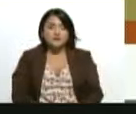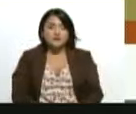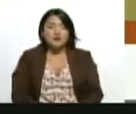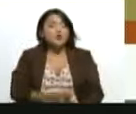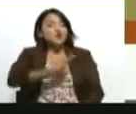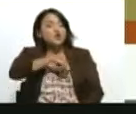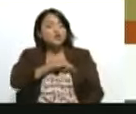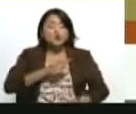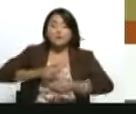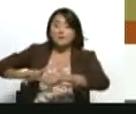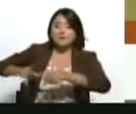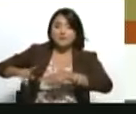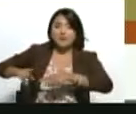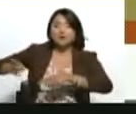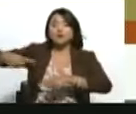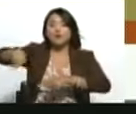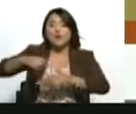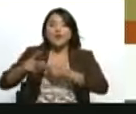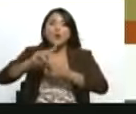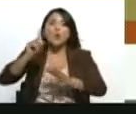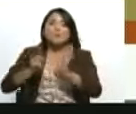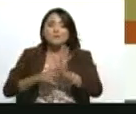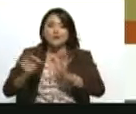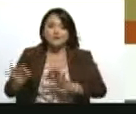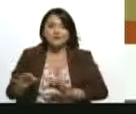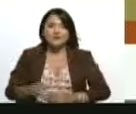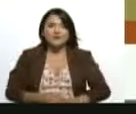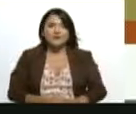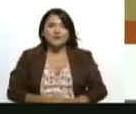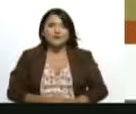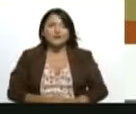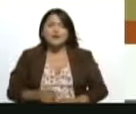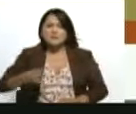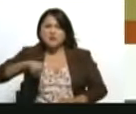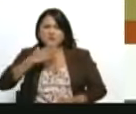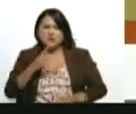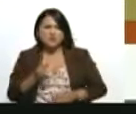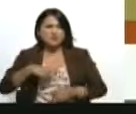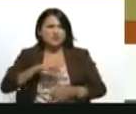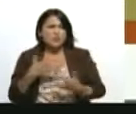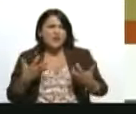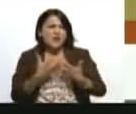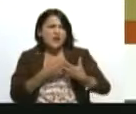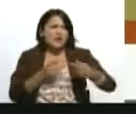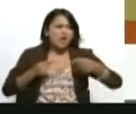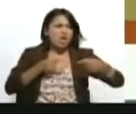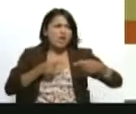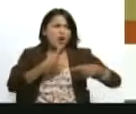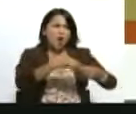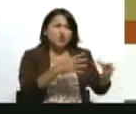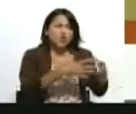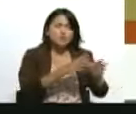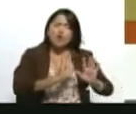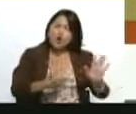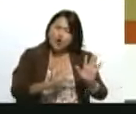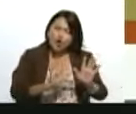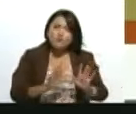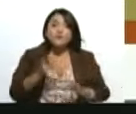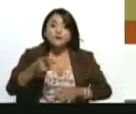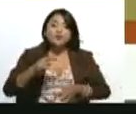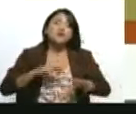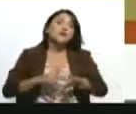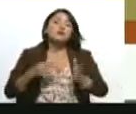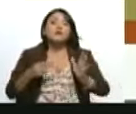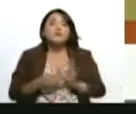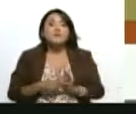Nosotros damos las instrucciones y las instrucciones vienen. Esto no es para declararle la guerra a nadie, pero es para